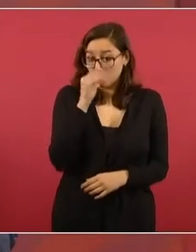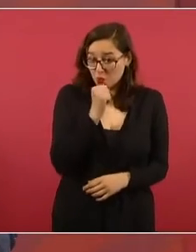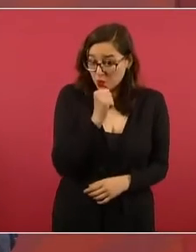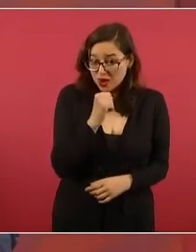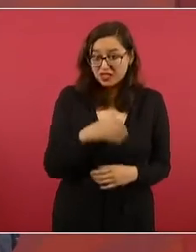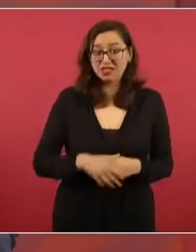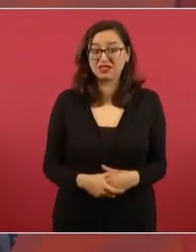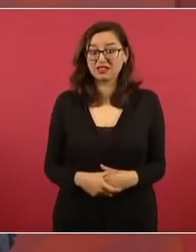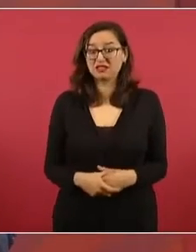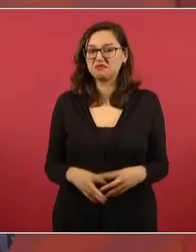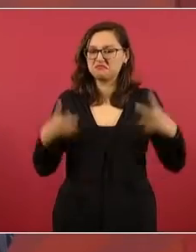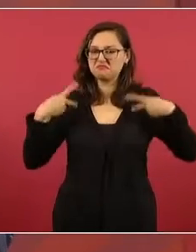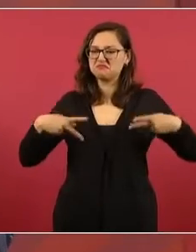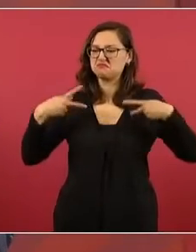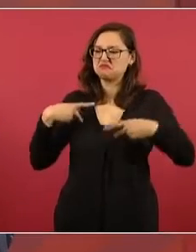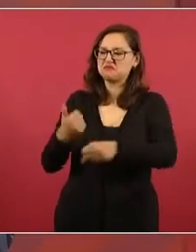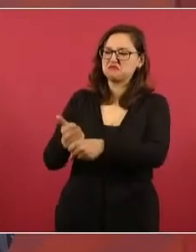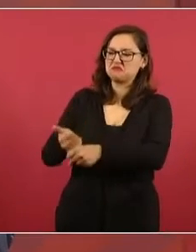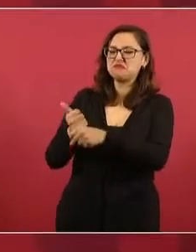con el dolor de la gente.